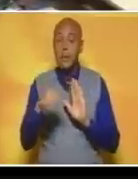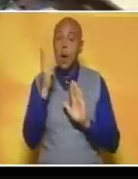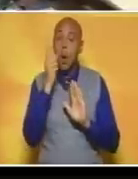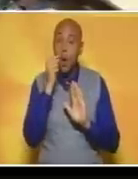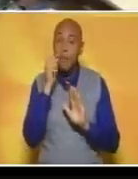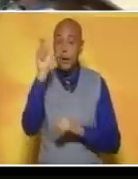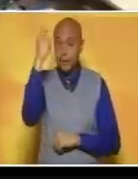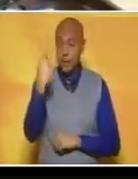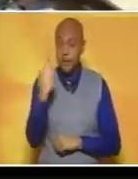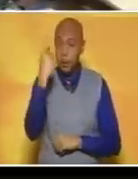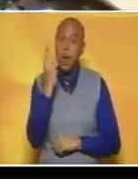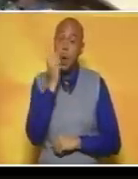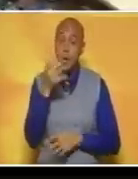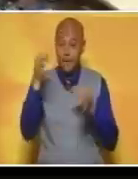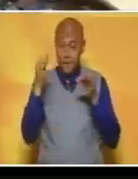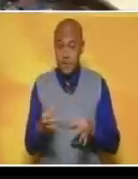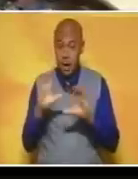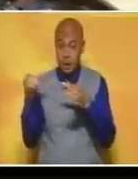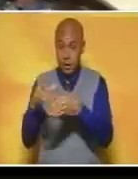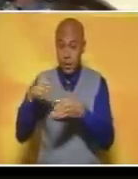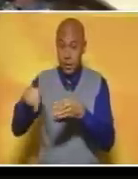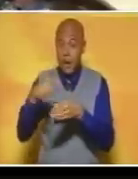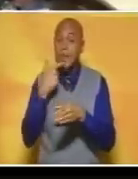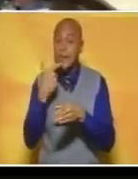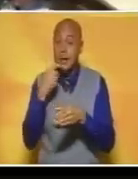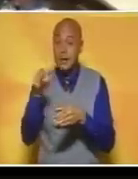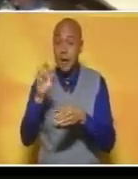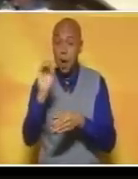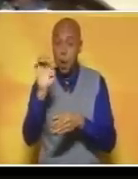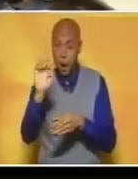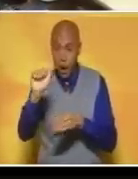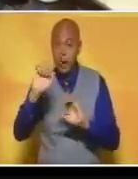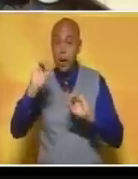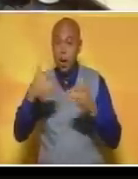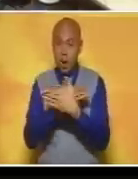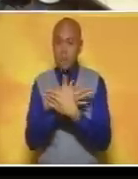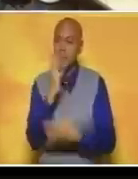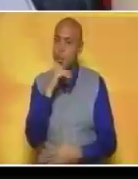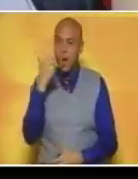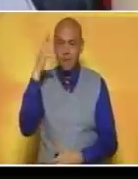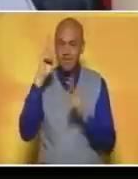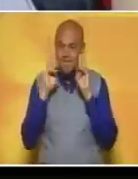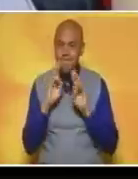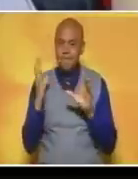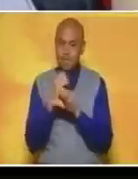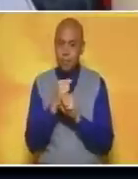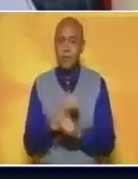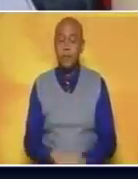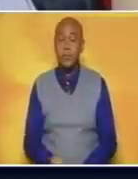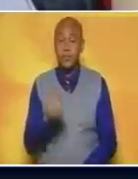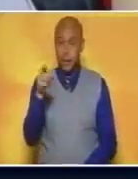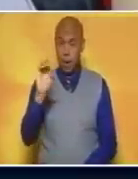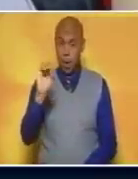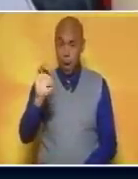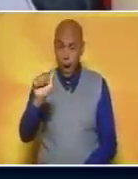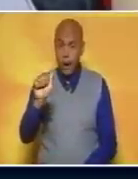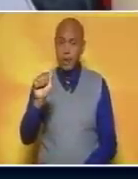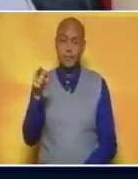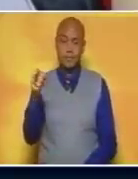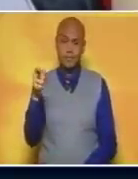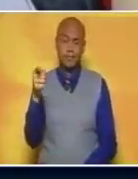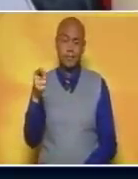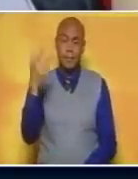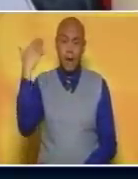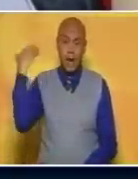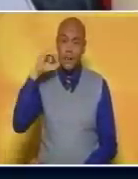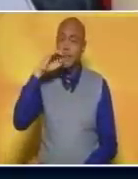diputado oficialista Jacinto Suárez insiste en que la OEA no tiene credibilidad. Mira, la OEA hace rato dejó de ser